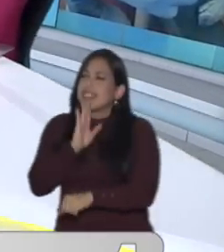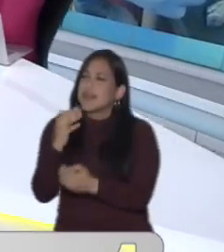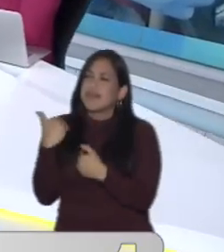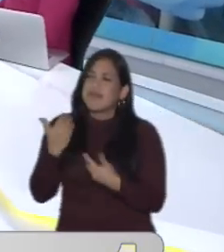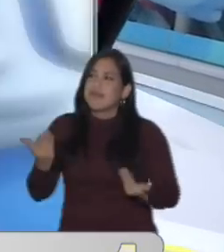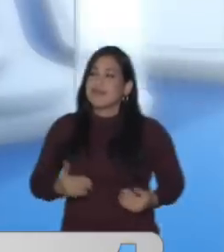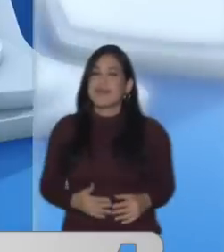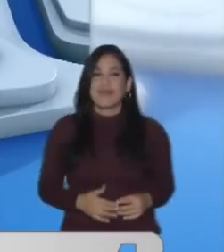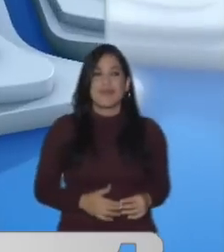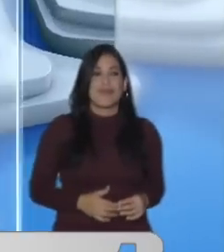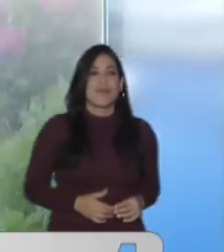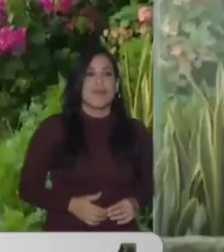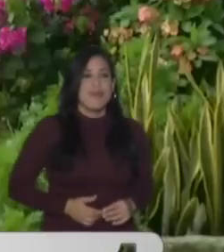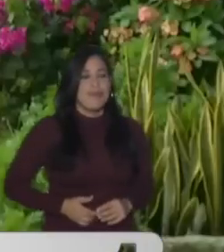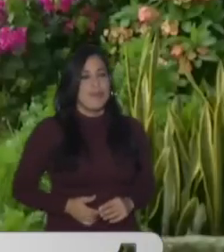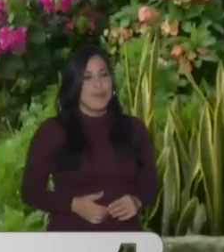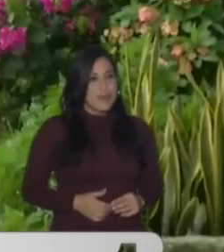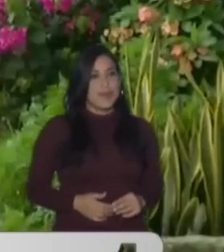este hecho?